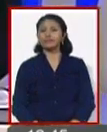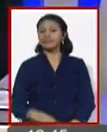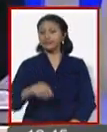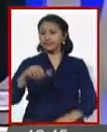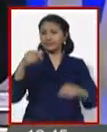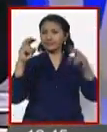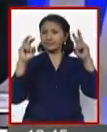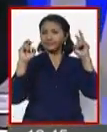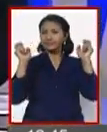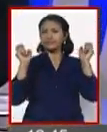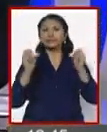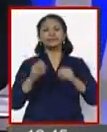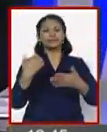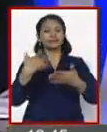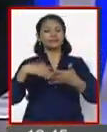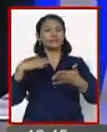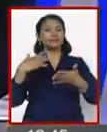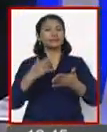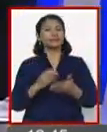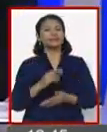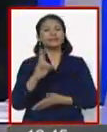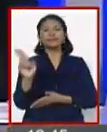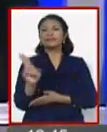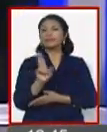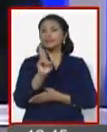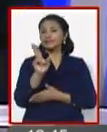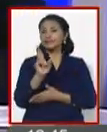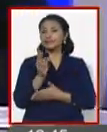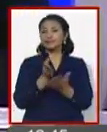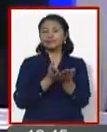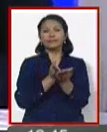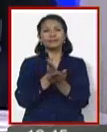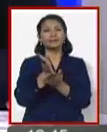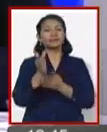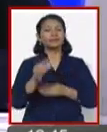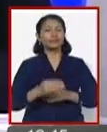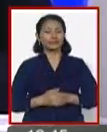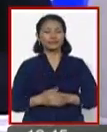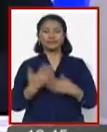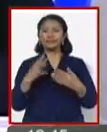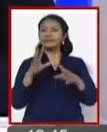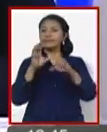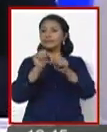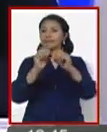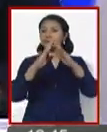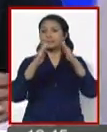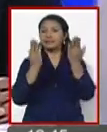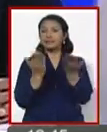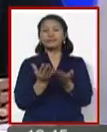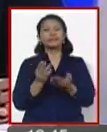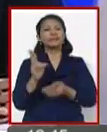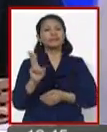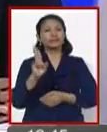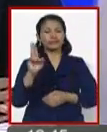Y en otros temas le contamos ahora que estudiantes de la carrera de Derecho de la Universidad Estatal tomaron los módulos